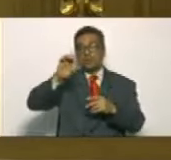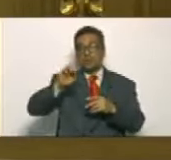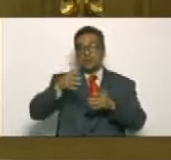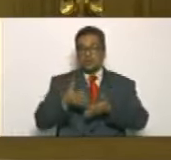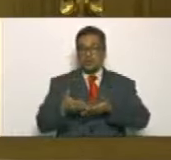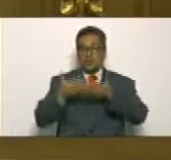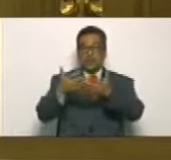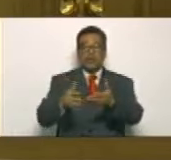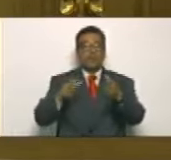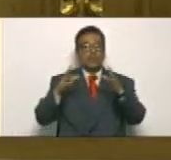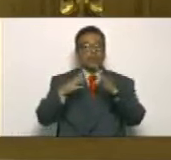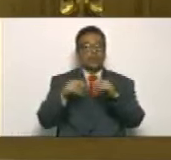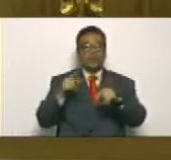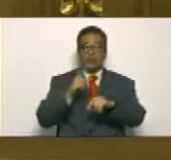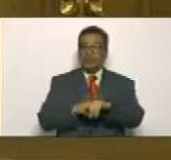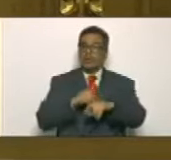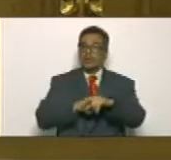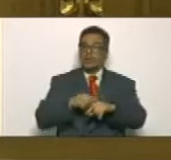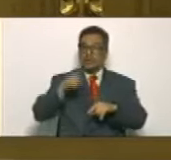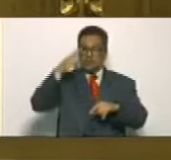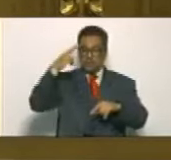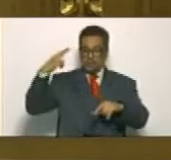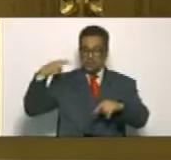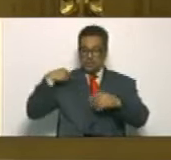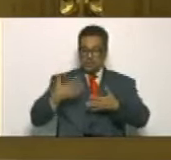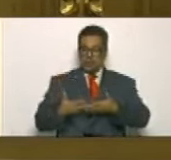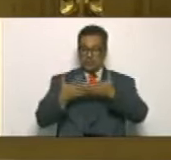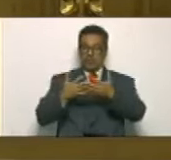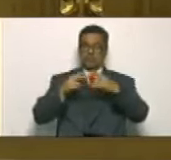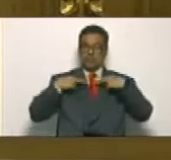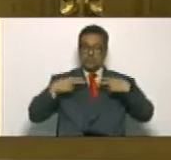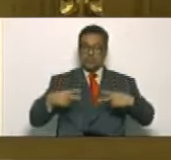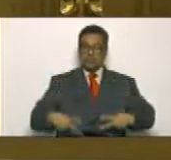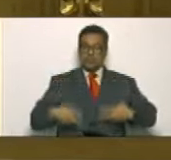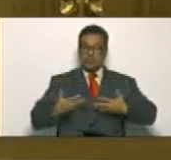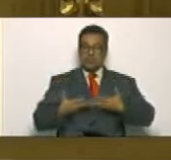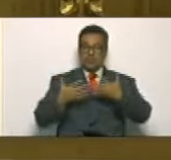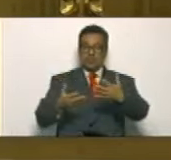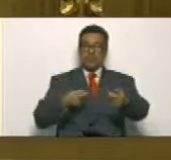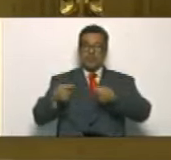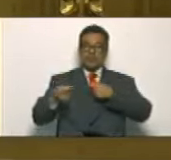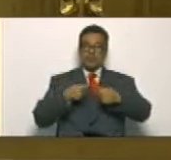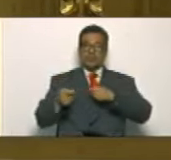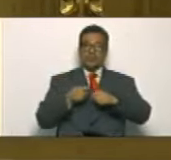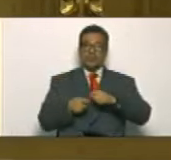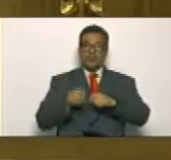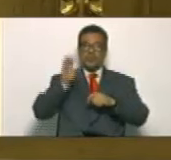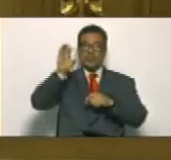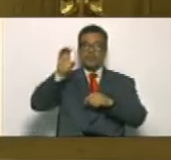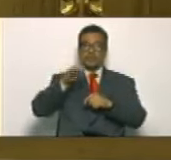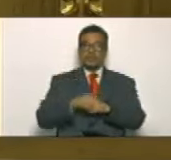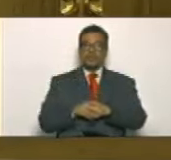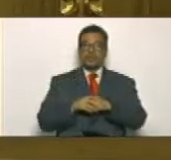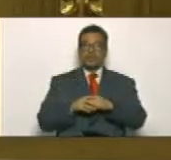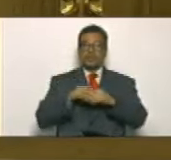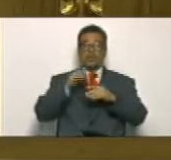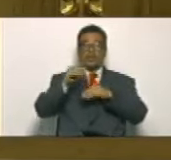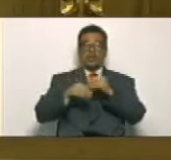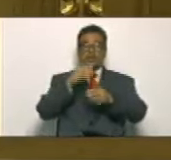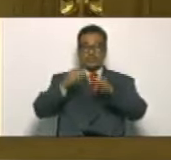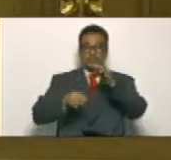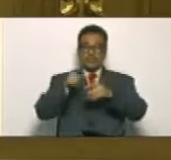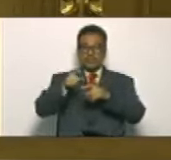entregó en todos los sentidos su honor, su vida, su acción a la patria, a la causa